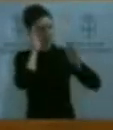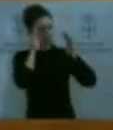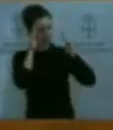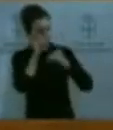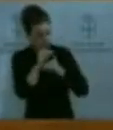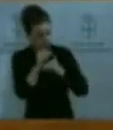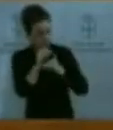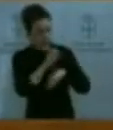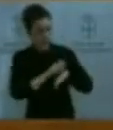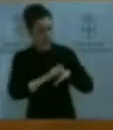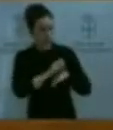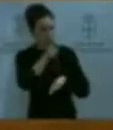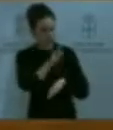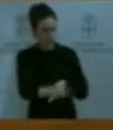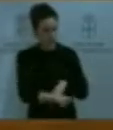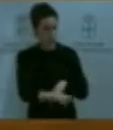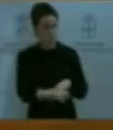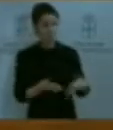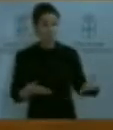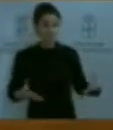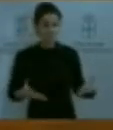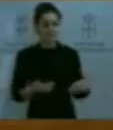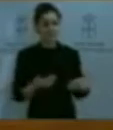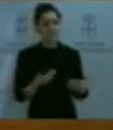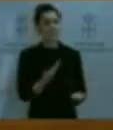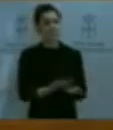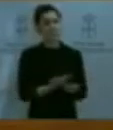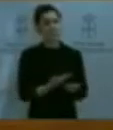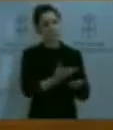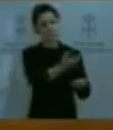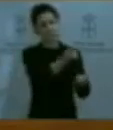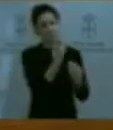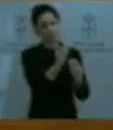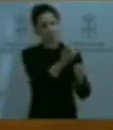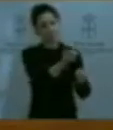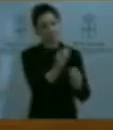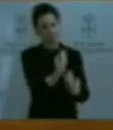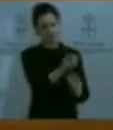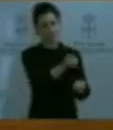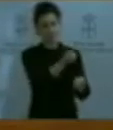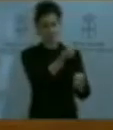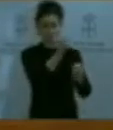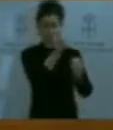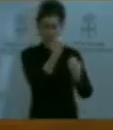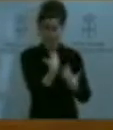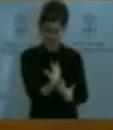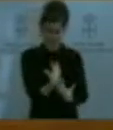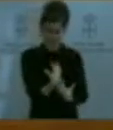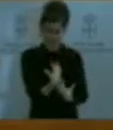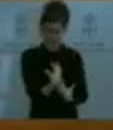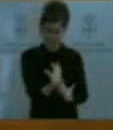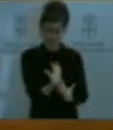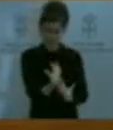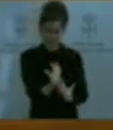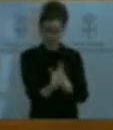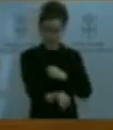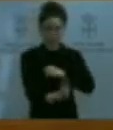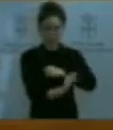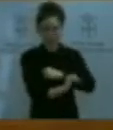cada argumento que daba y cada dato que daba tenía su trampa, y le explico.